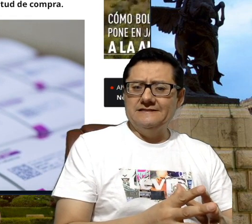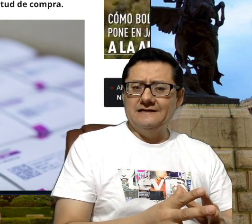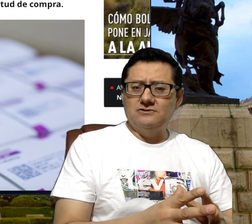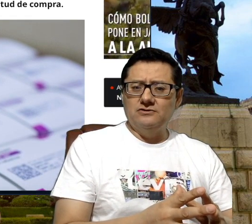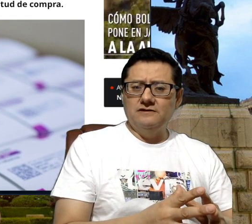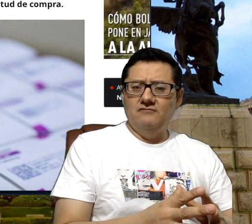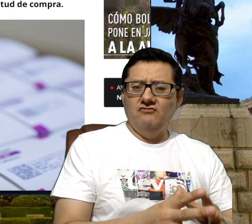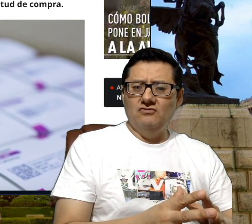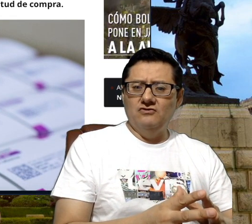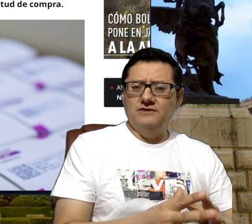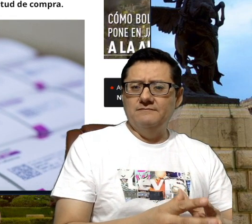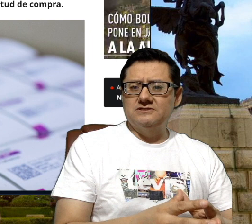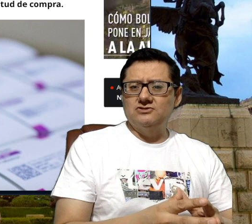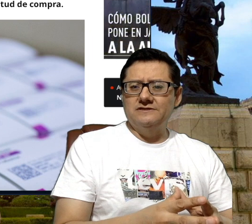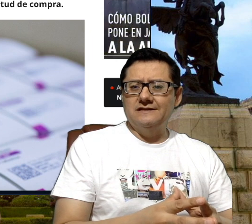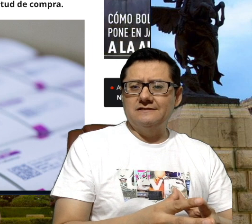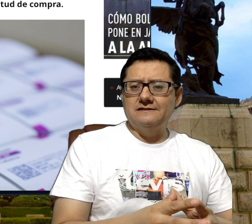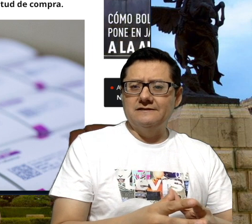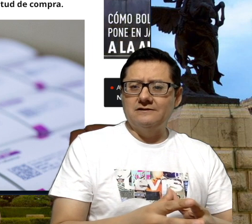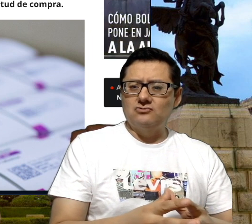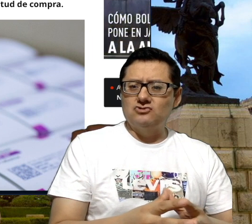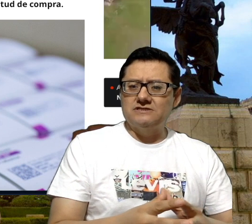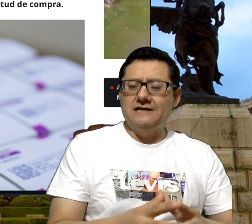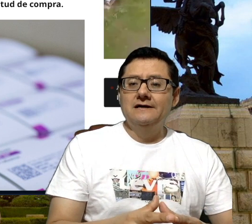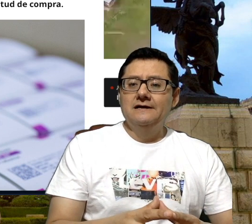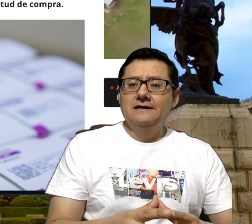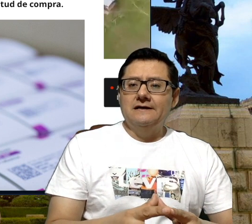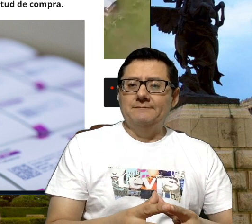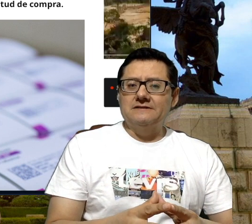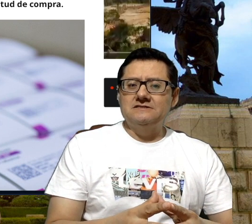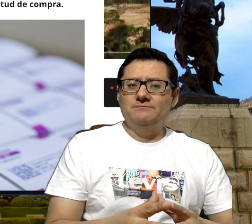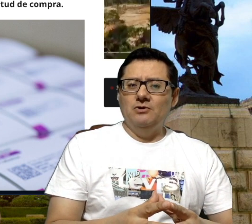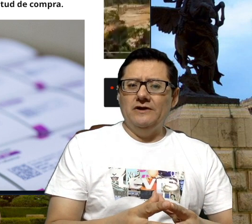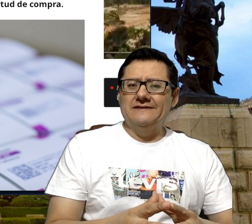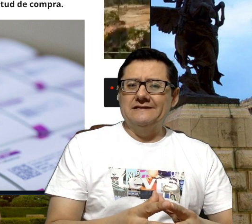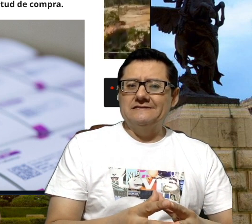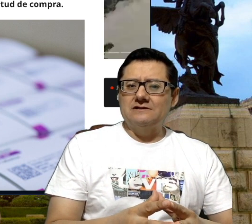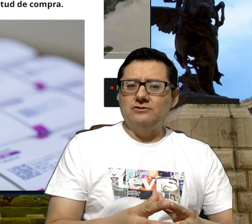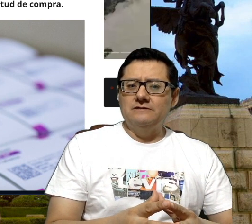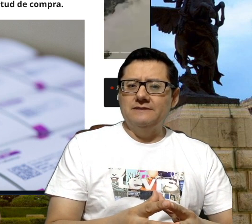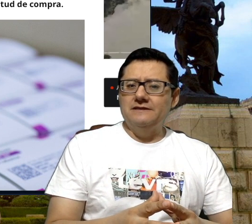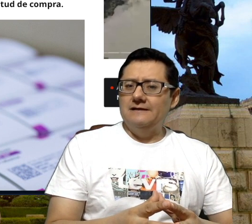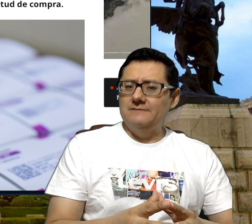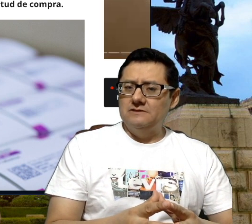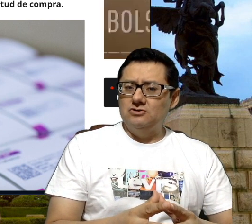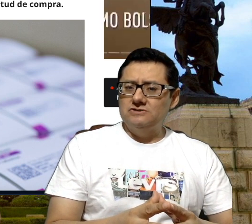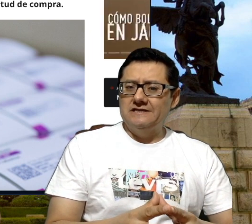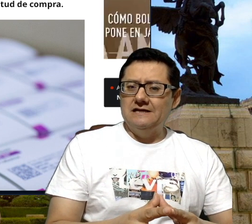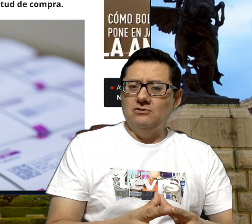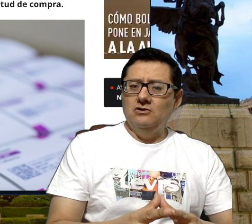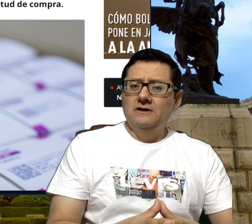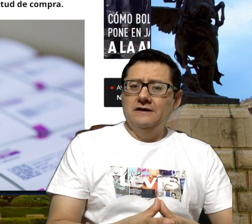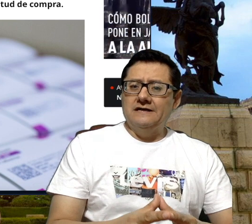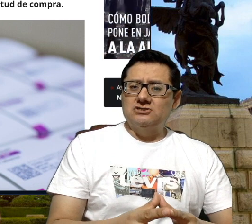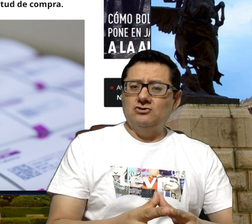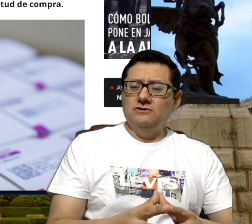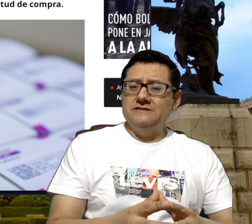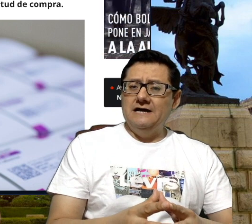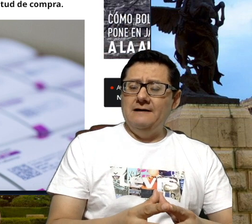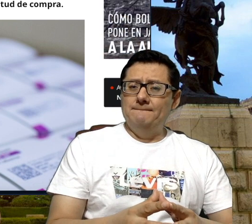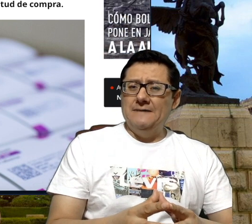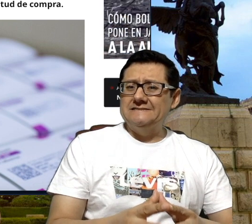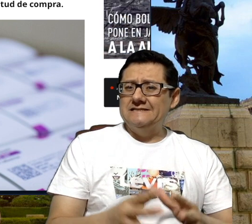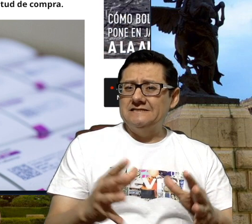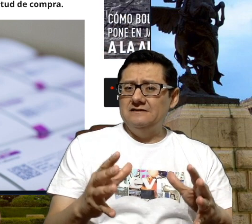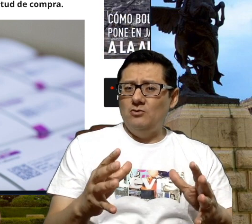quien es el director del Fondo de Inversión Directa de Rusia, que participó en el desarrollo del medicamento, señaló que son